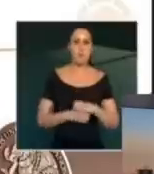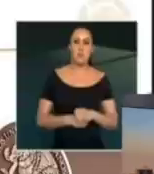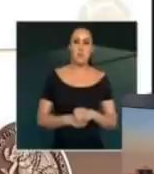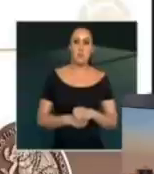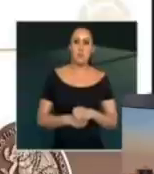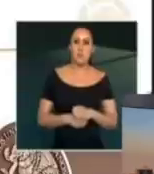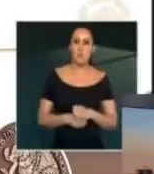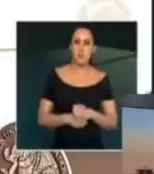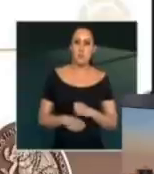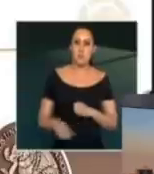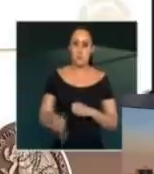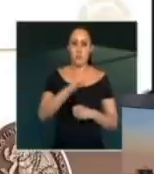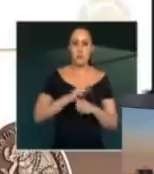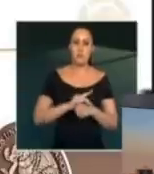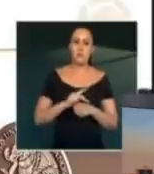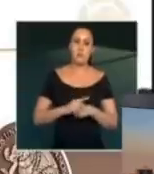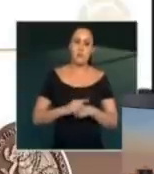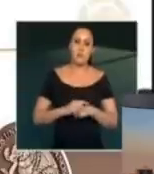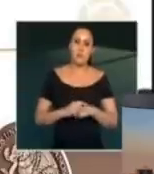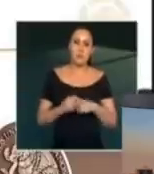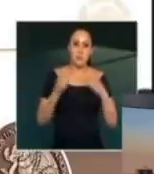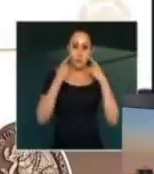se tienen que ver las cosas